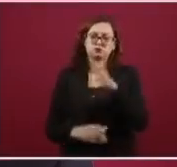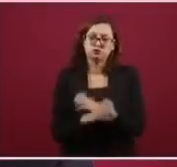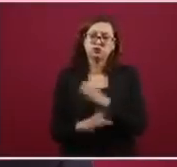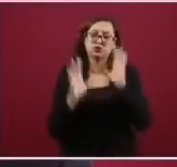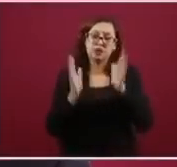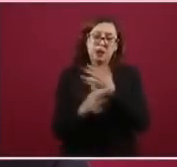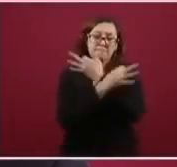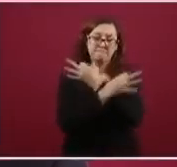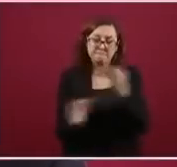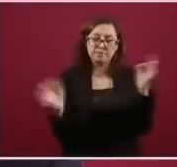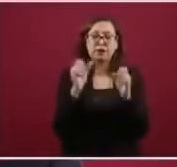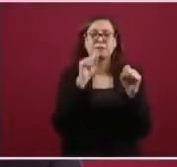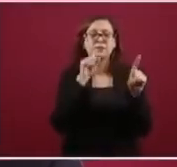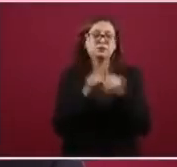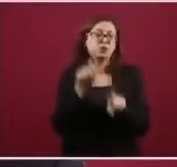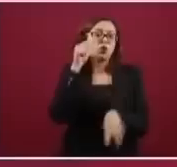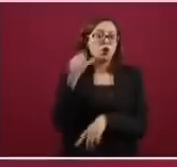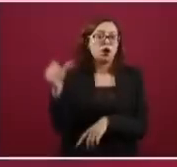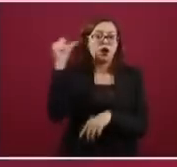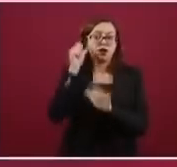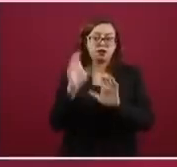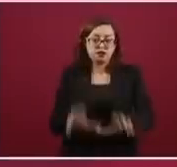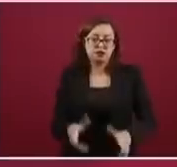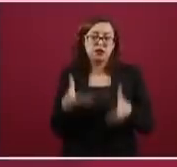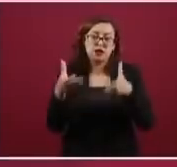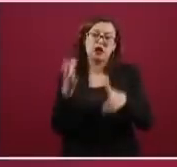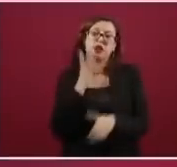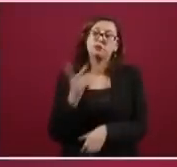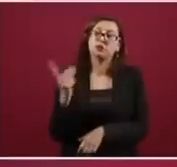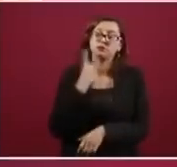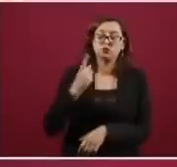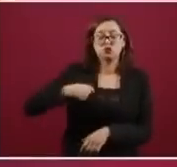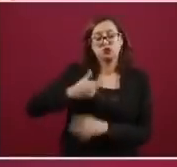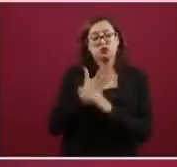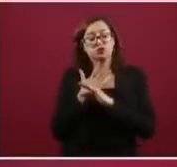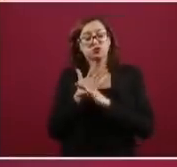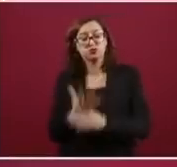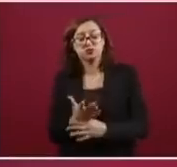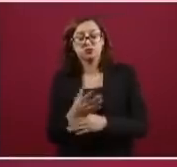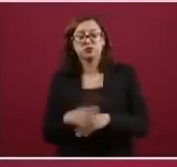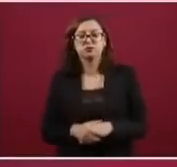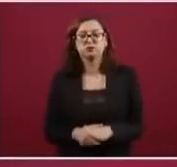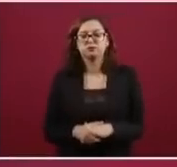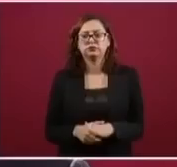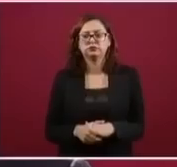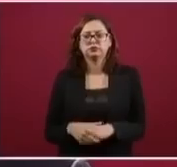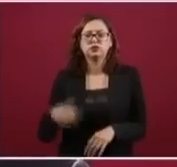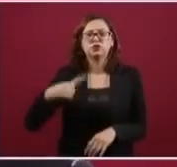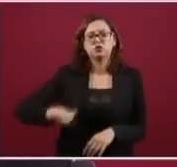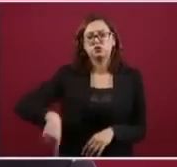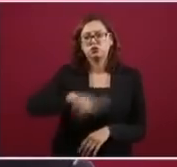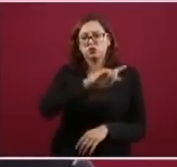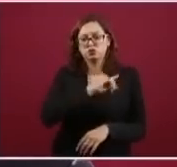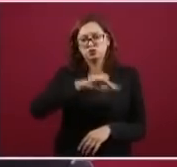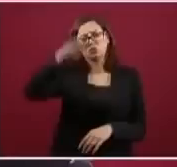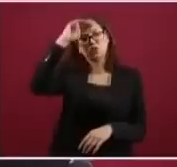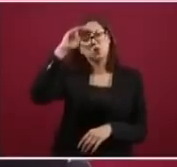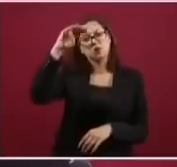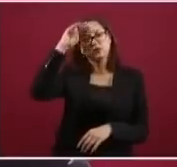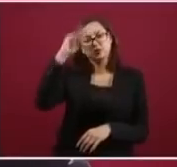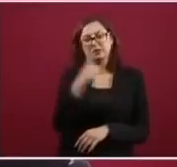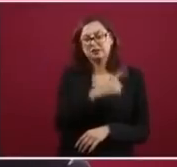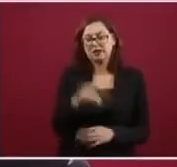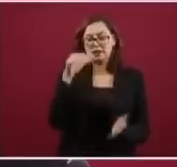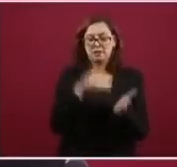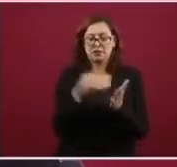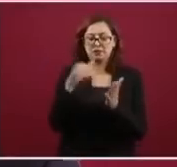y de hecho ya lo mencioné de ayer cuando presenté el paquete en la cámara de diputado es que estamos diputados estamos preparando un paquete de alrededor de